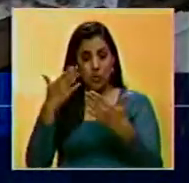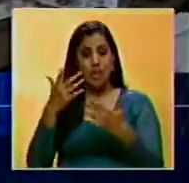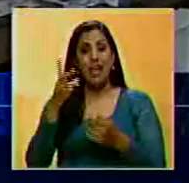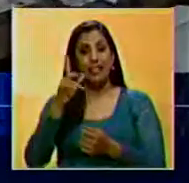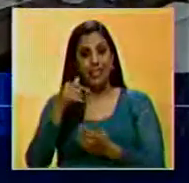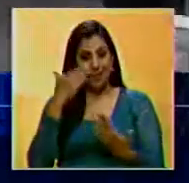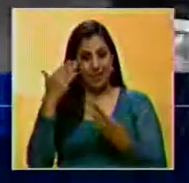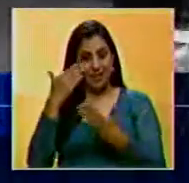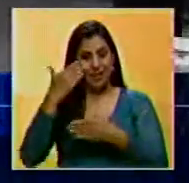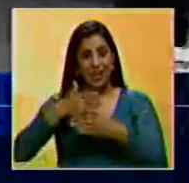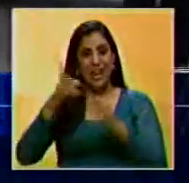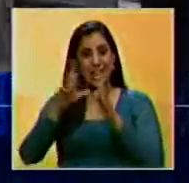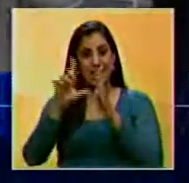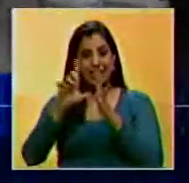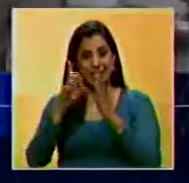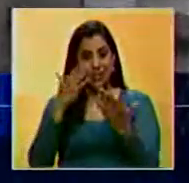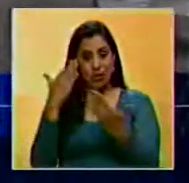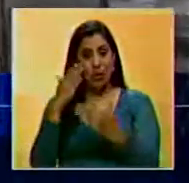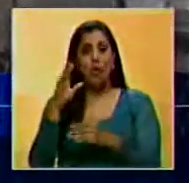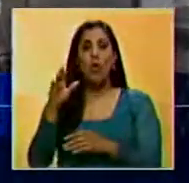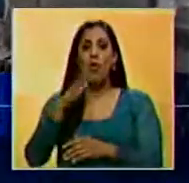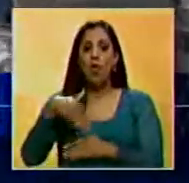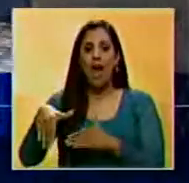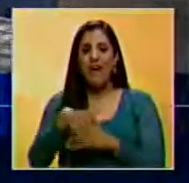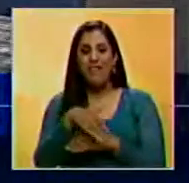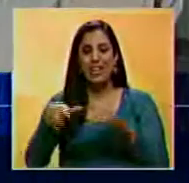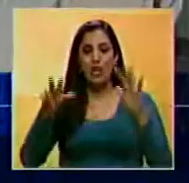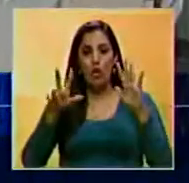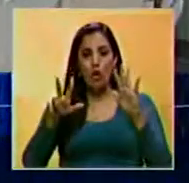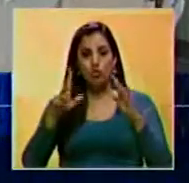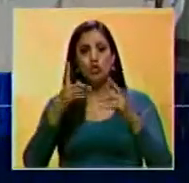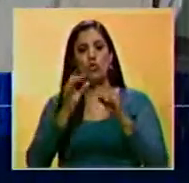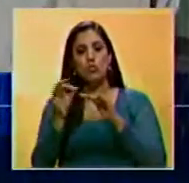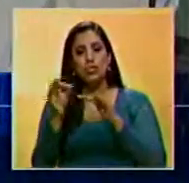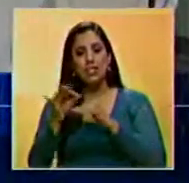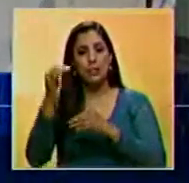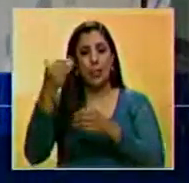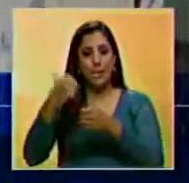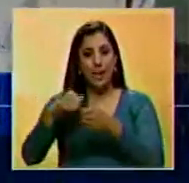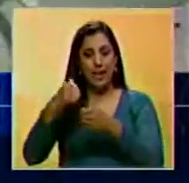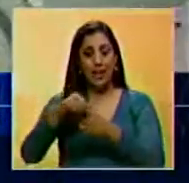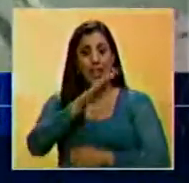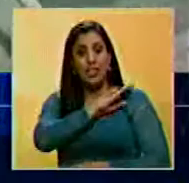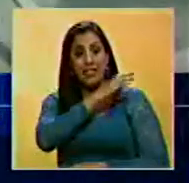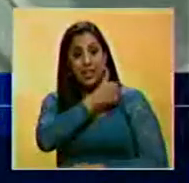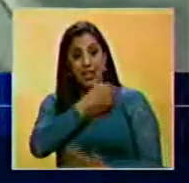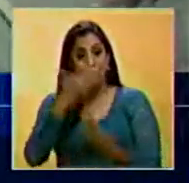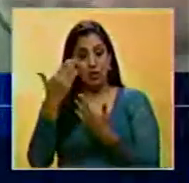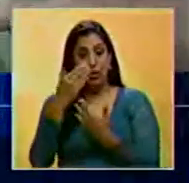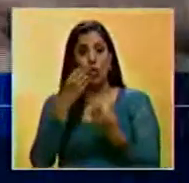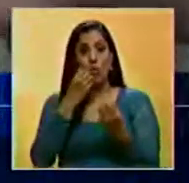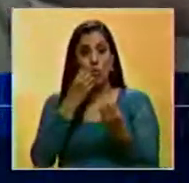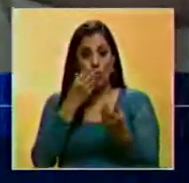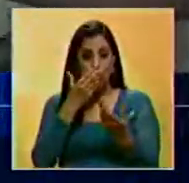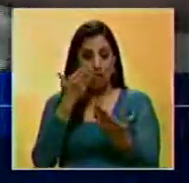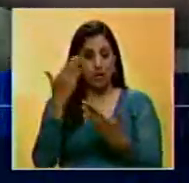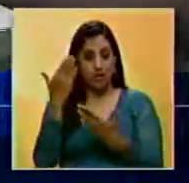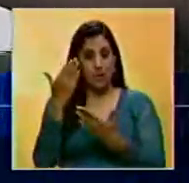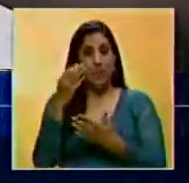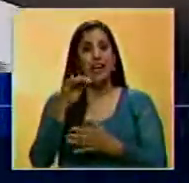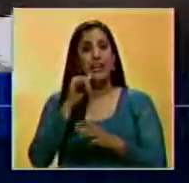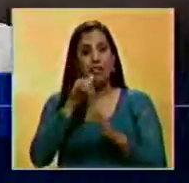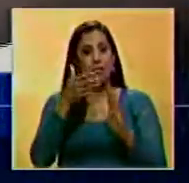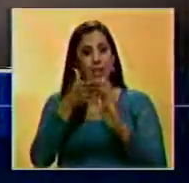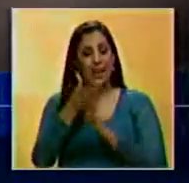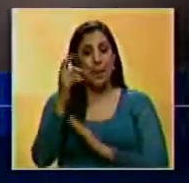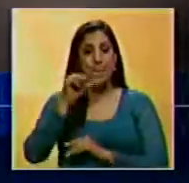de Cartografía del Liceo Udón Pérez, ubicado en la Avenida 8 Santa Rita del municipio Maracaibo. El director del plantel educativo, Carlos Olivar, informó